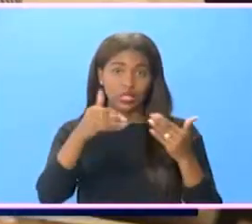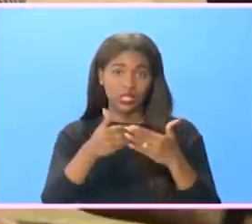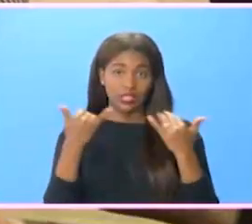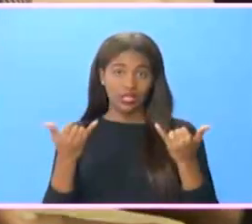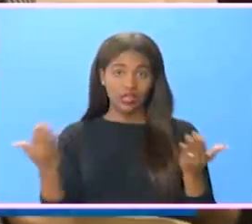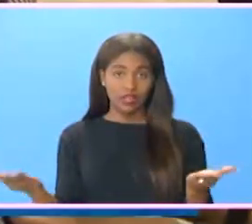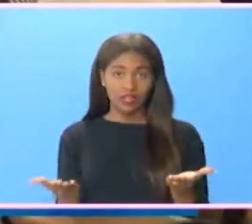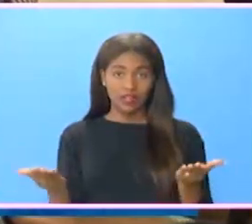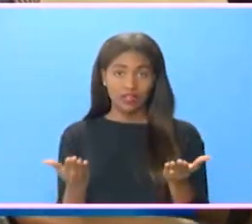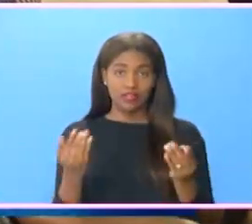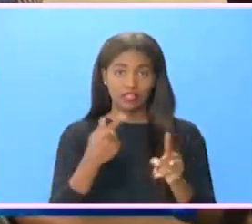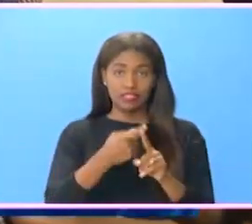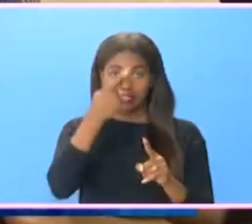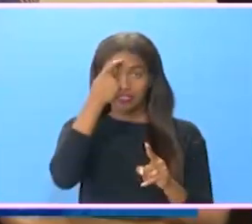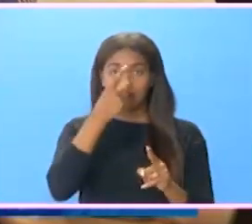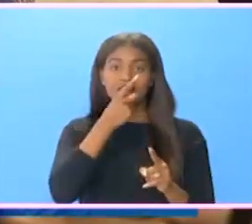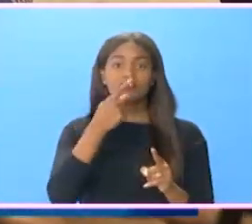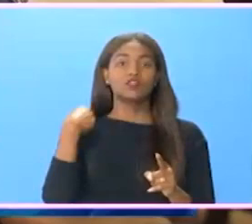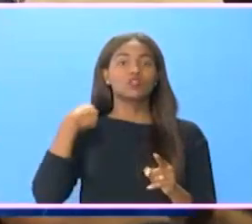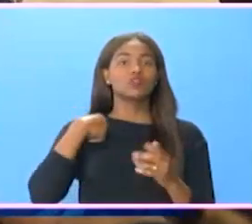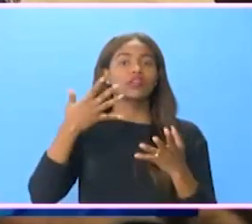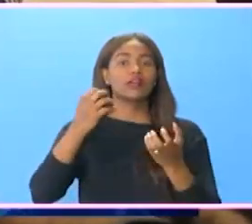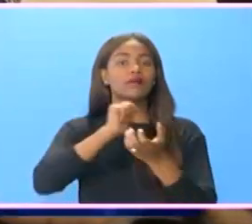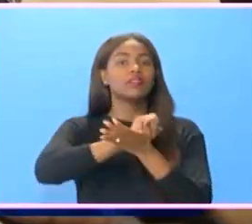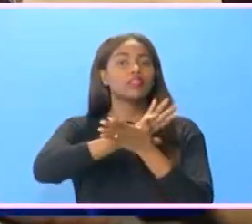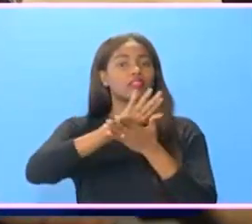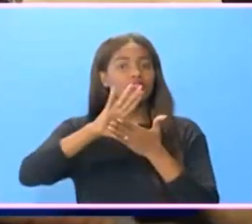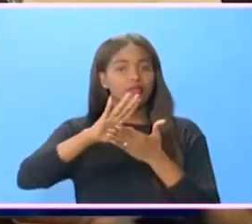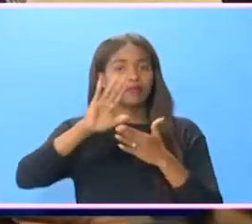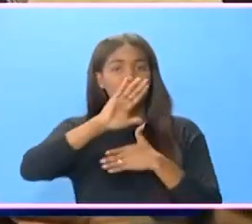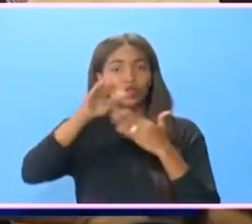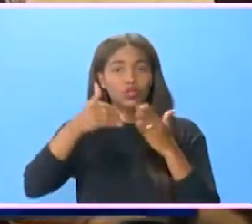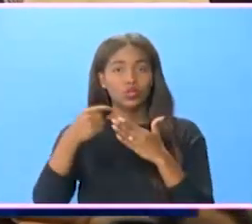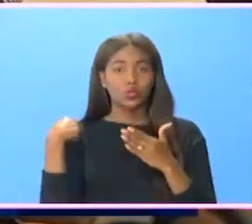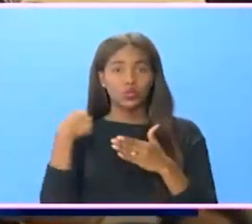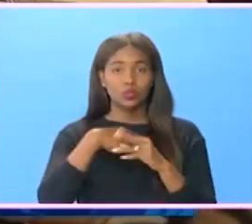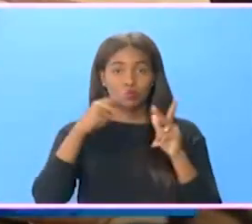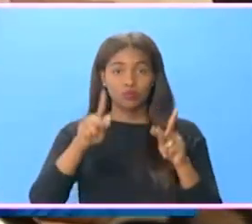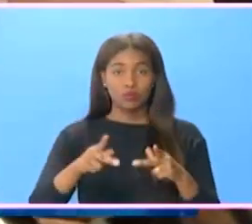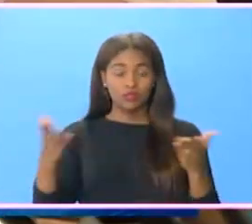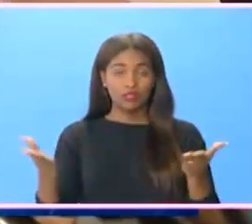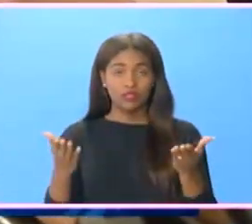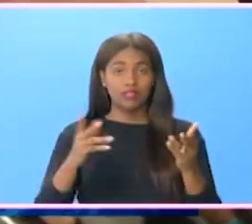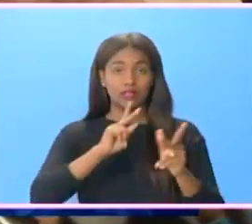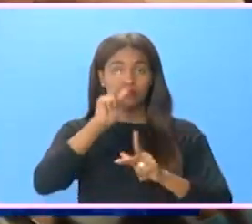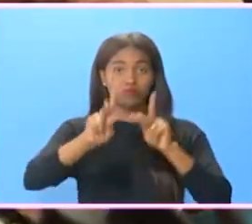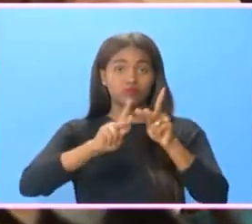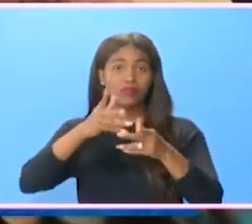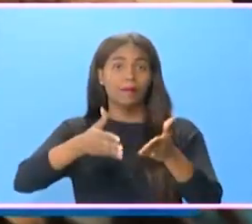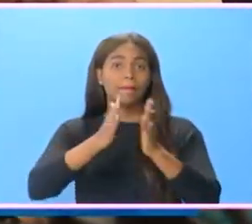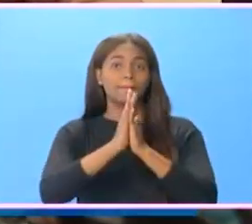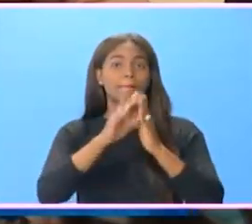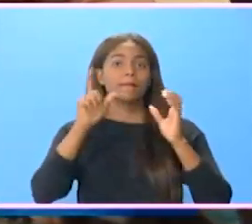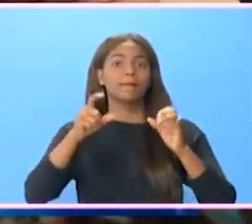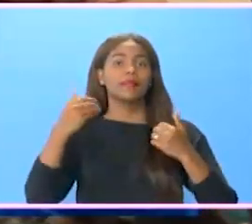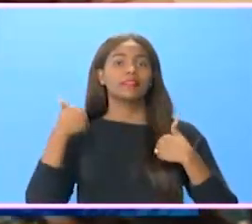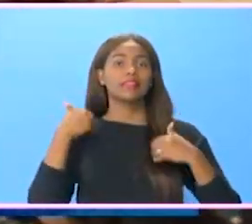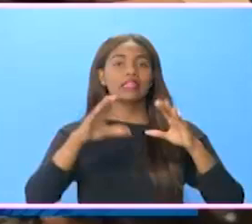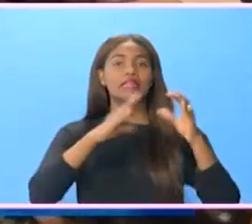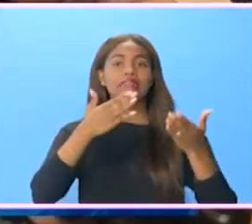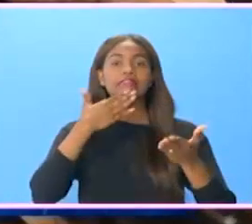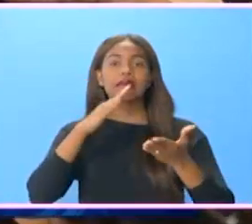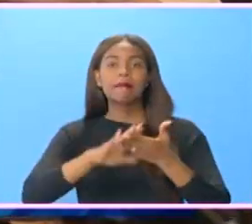país queremos transparencia. Todo en este país, la sociedad demanda que se combata la corrupción,